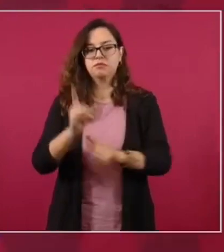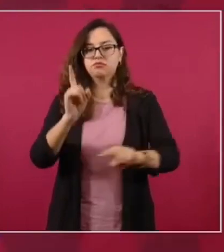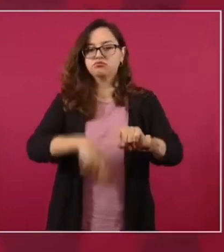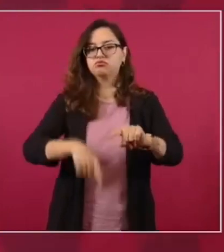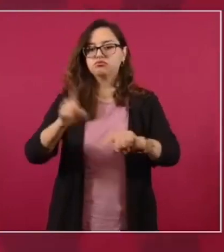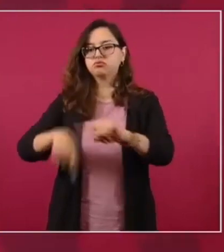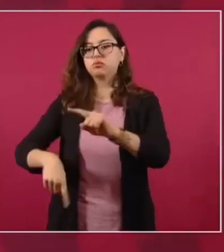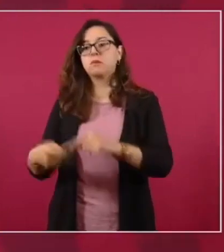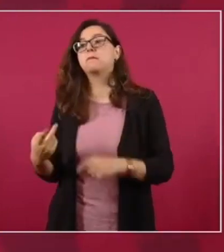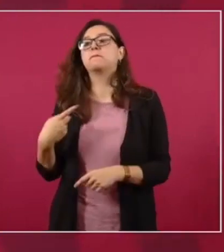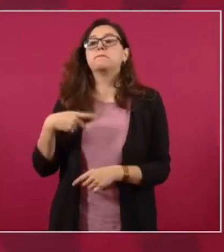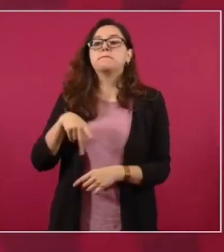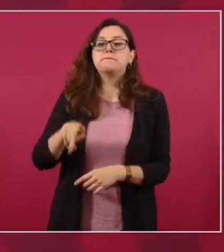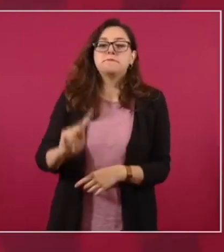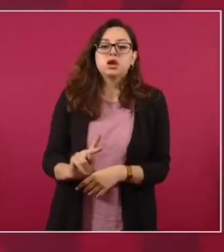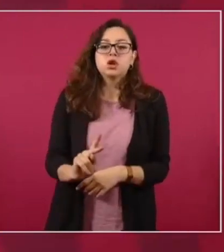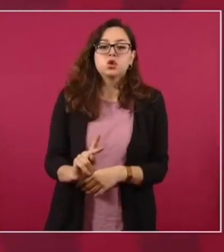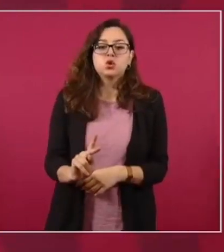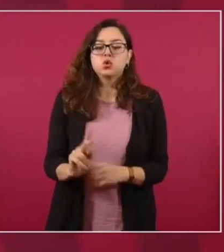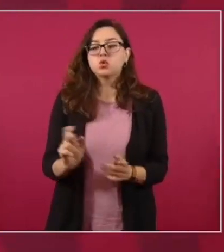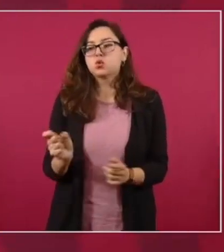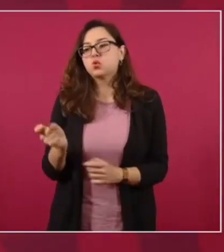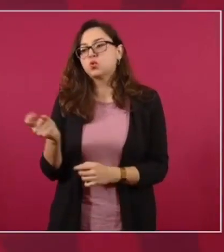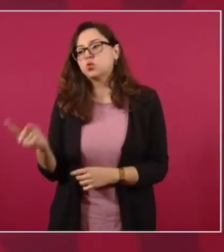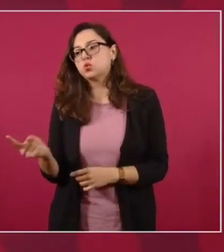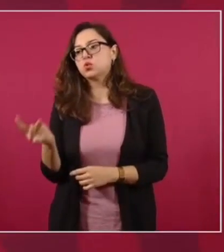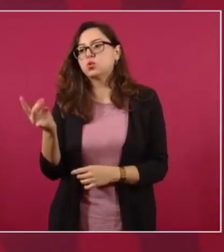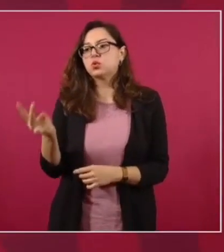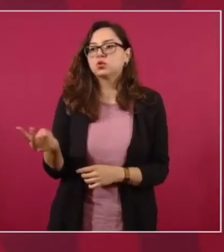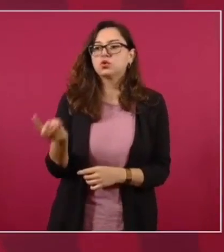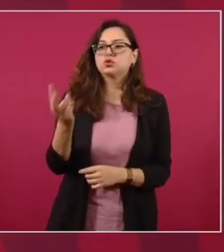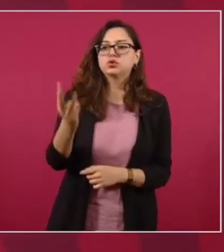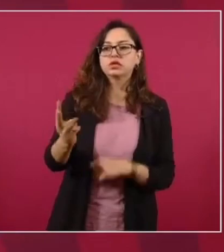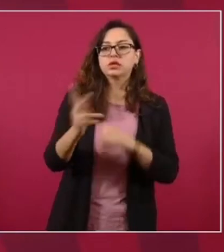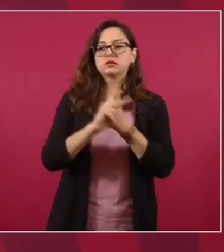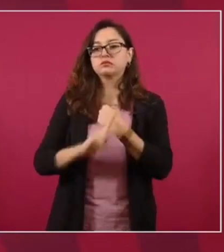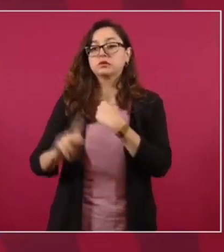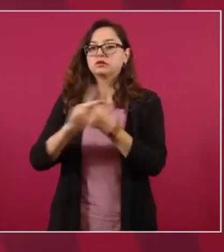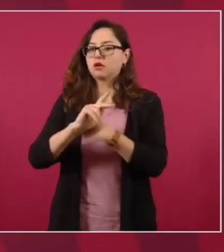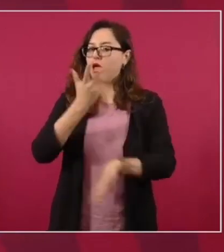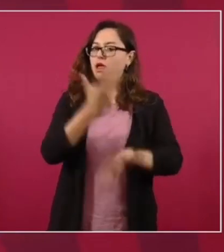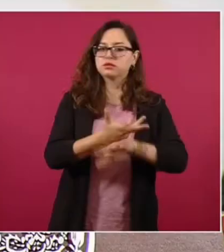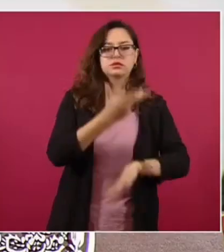pero 1, 2, 3 y siempre Estados Unidos en contra,